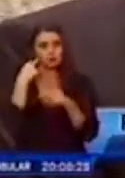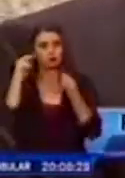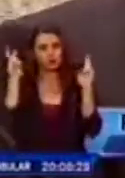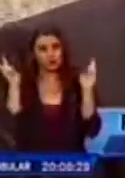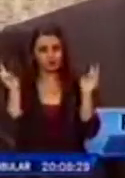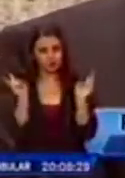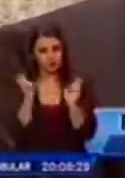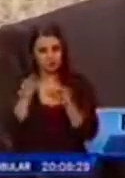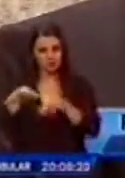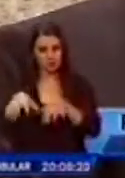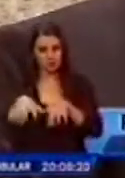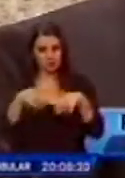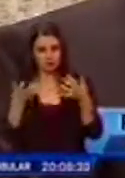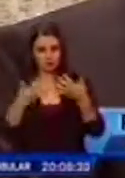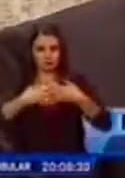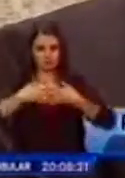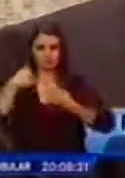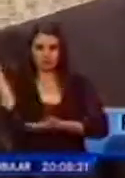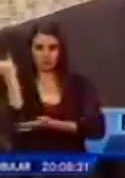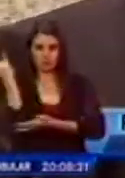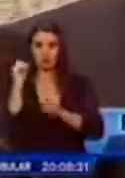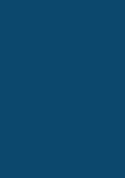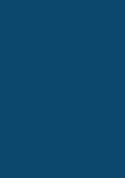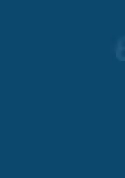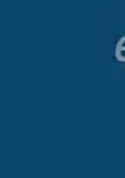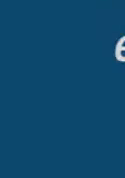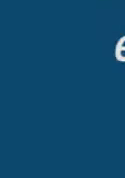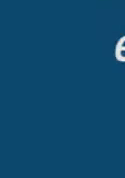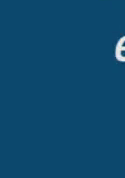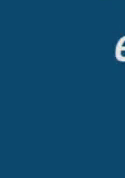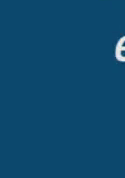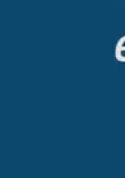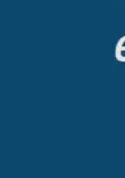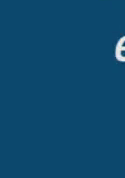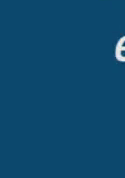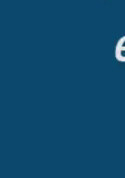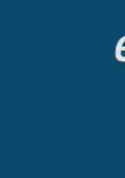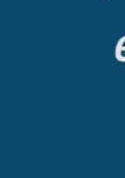temas agroindustriales y hay industrias en sí mismo que podrían verse afectadas.